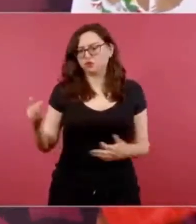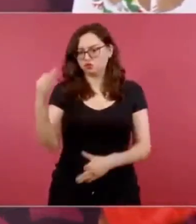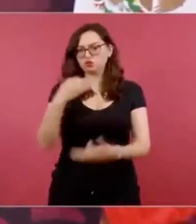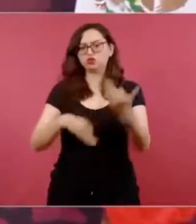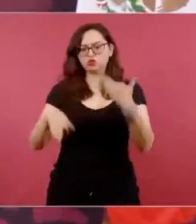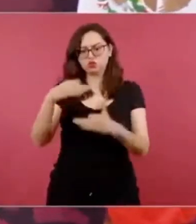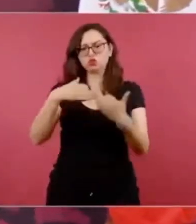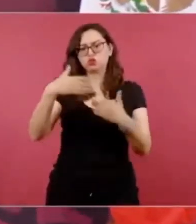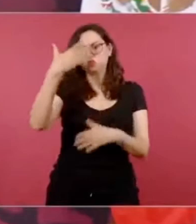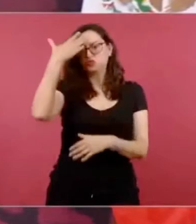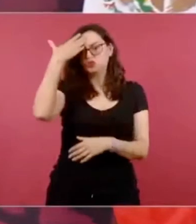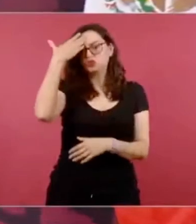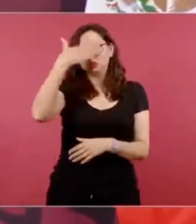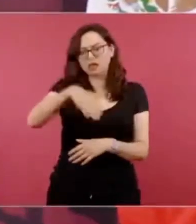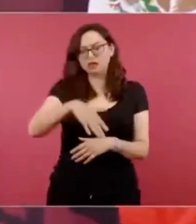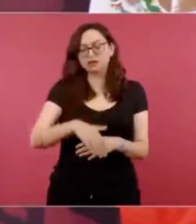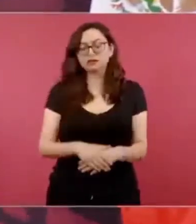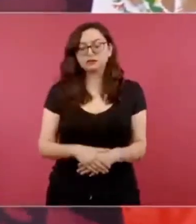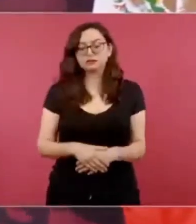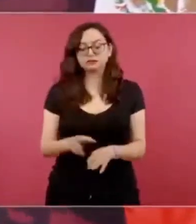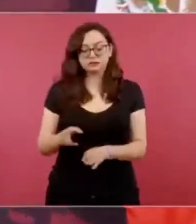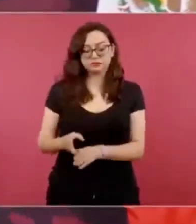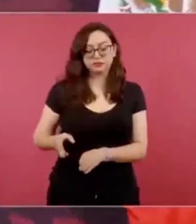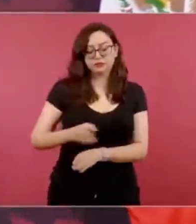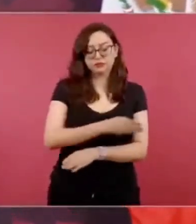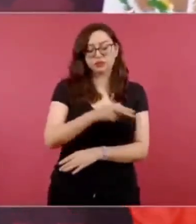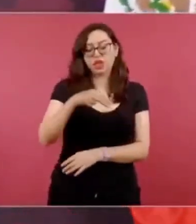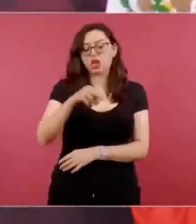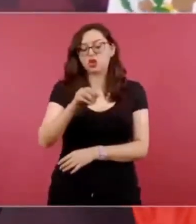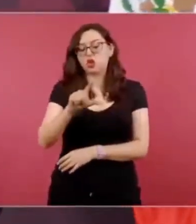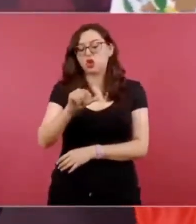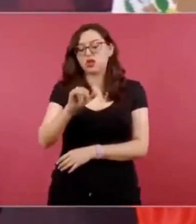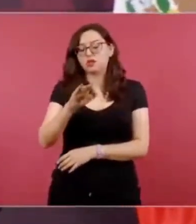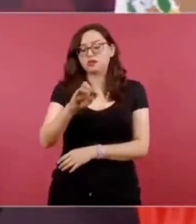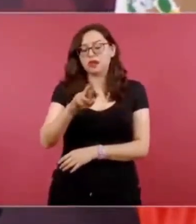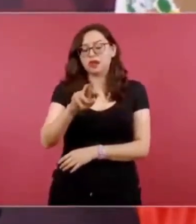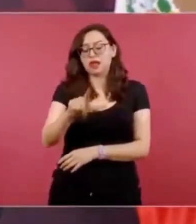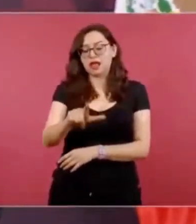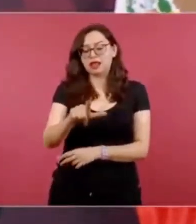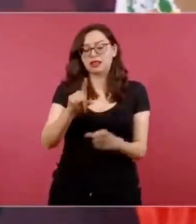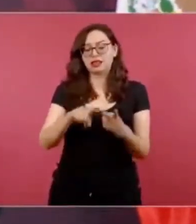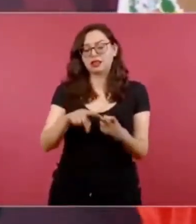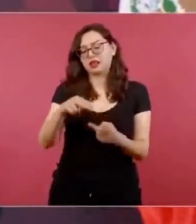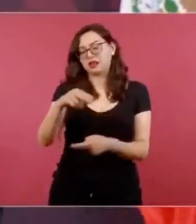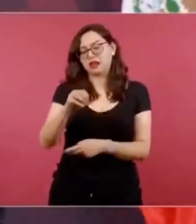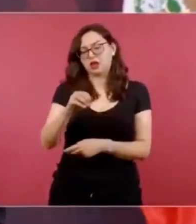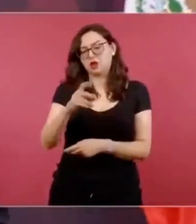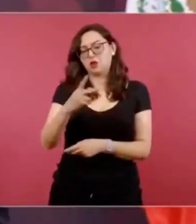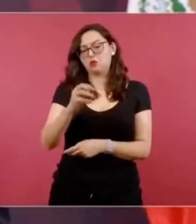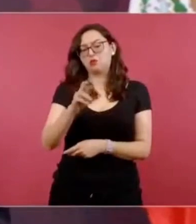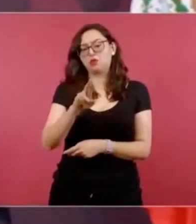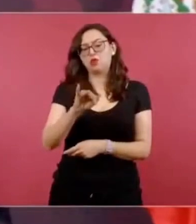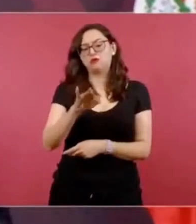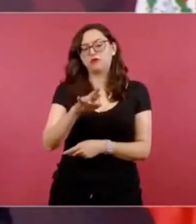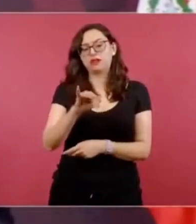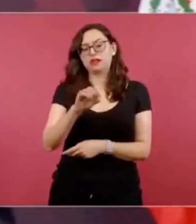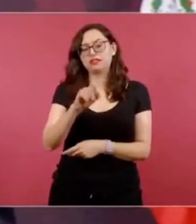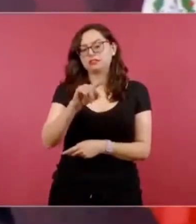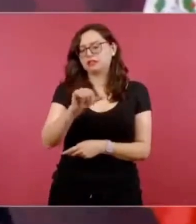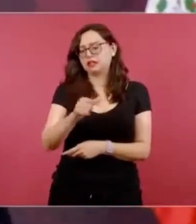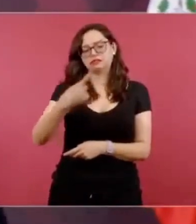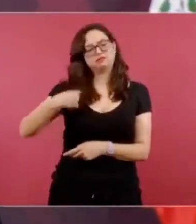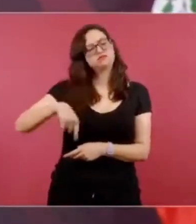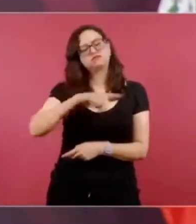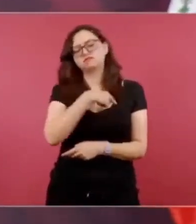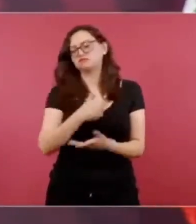del modelo neoliberal o neoporfirista, estamos en contra de la corrupción, estamos